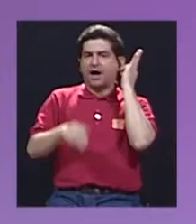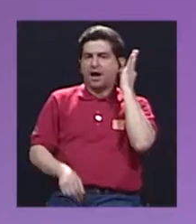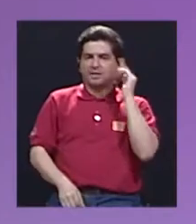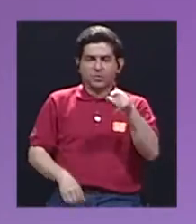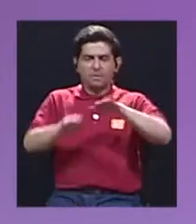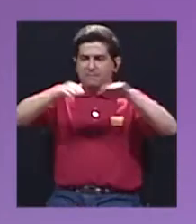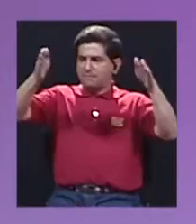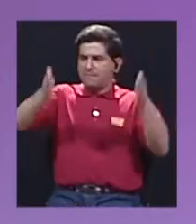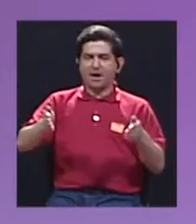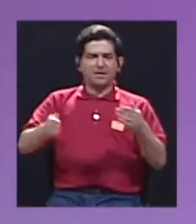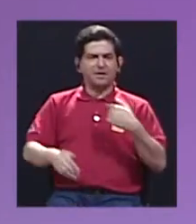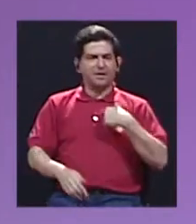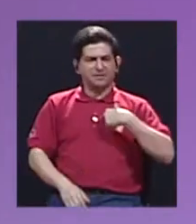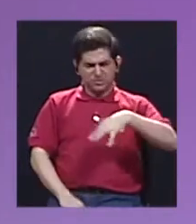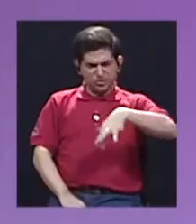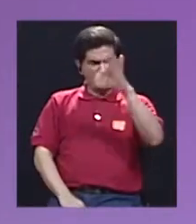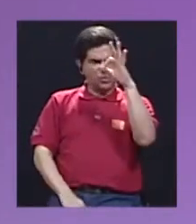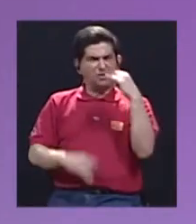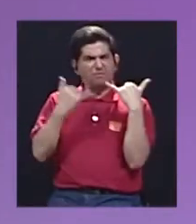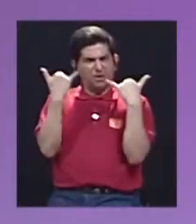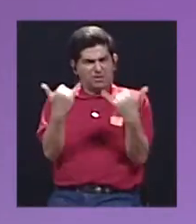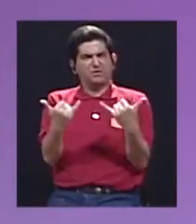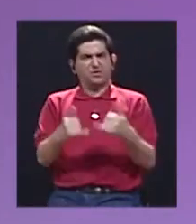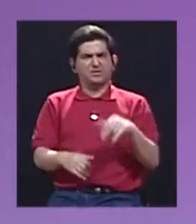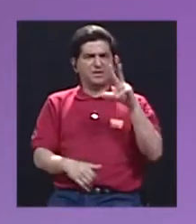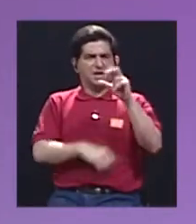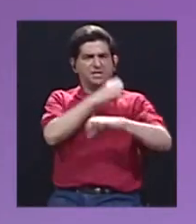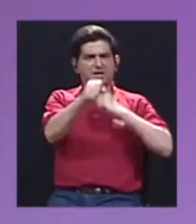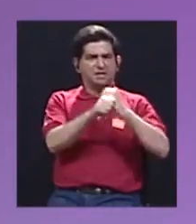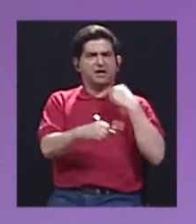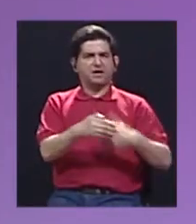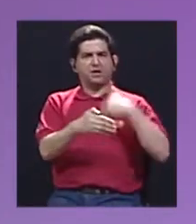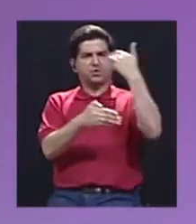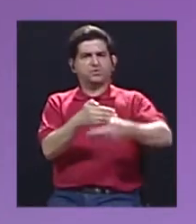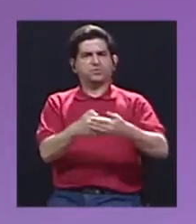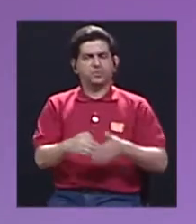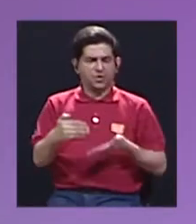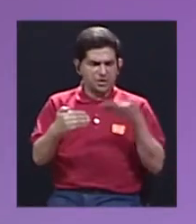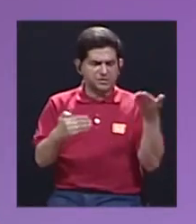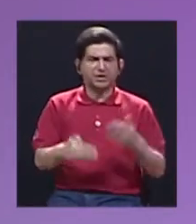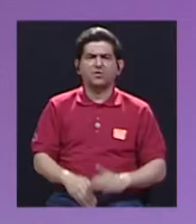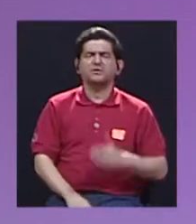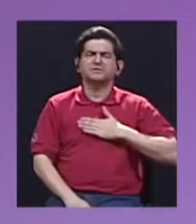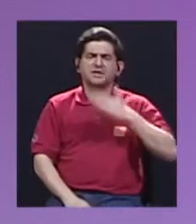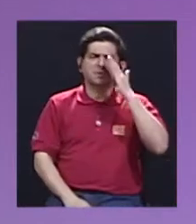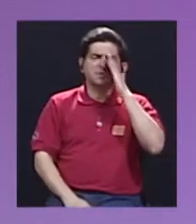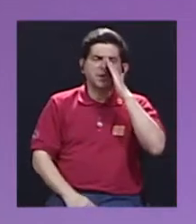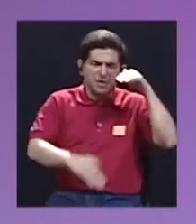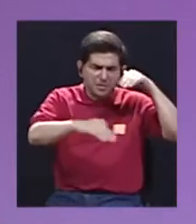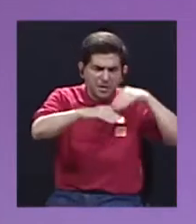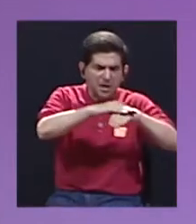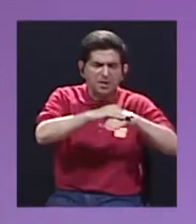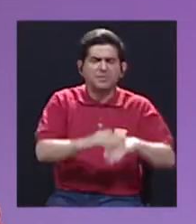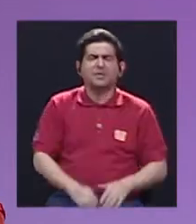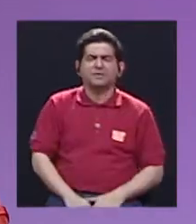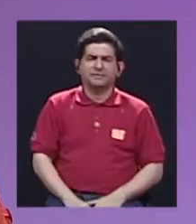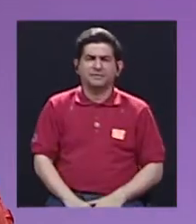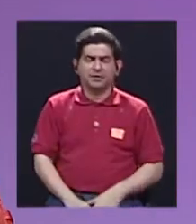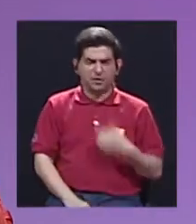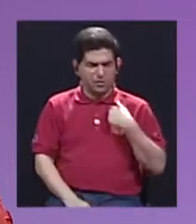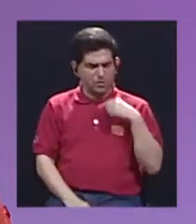claro esto me lo encuentro yo treinta años después en unas cosas que me había dejado mi mamá de los exámenes